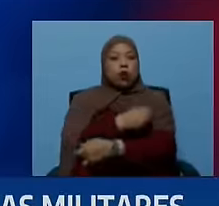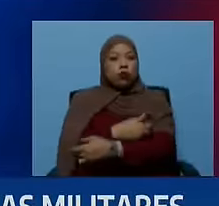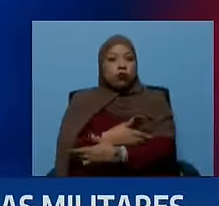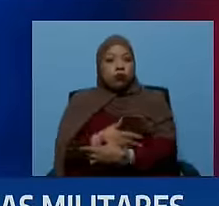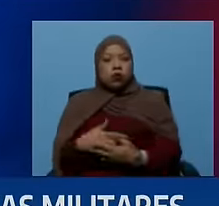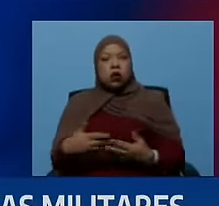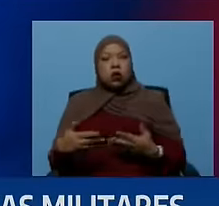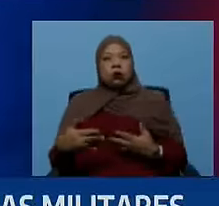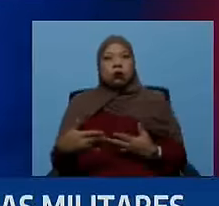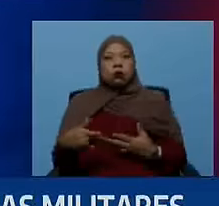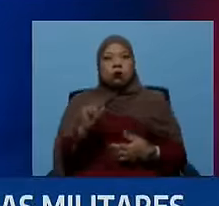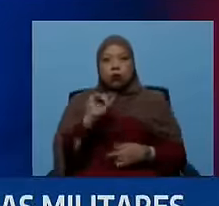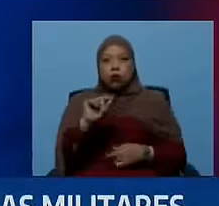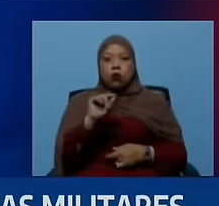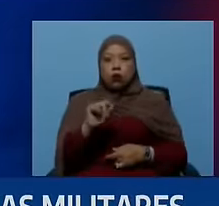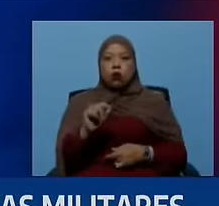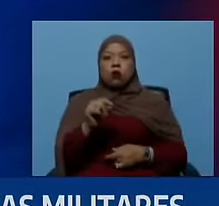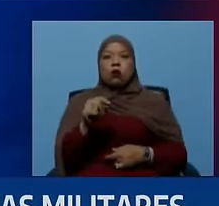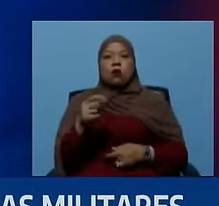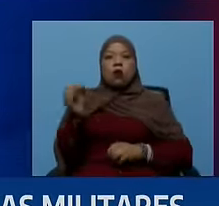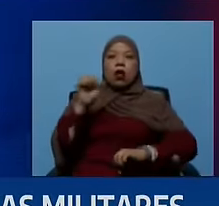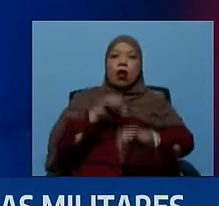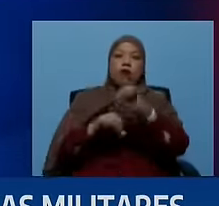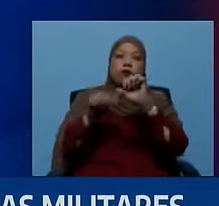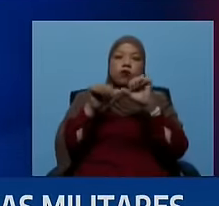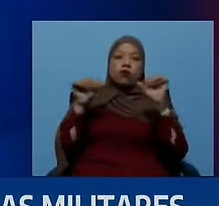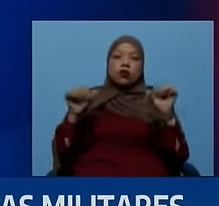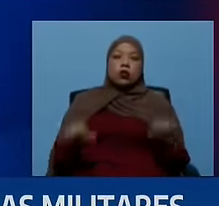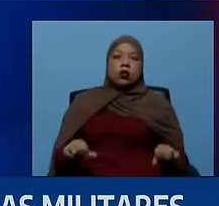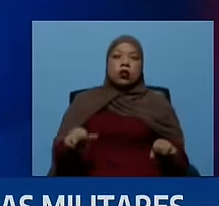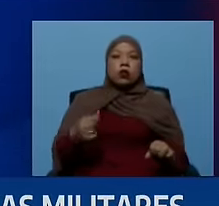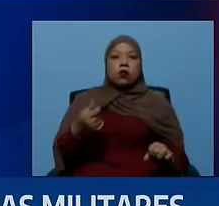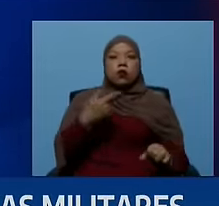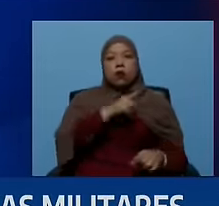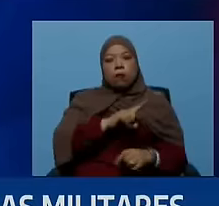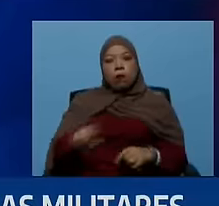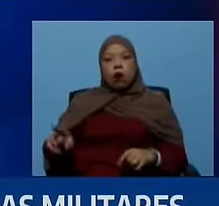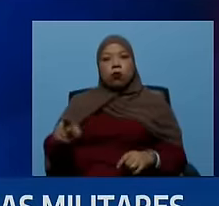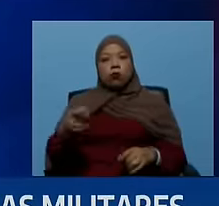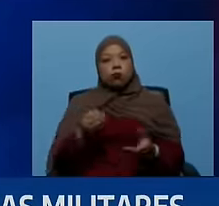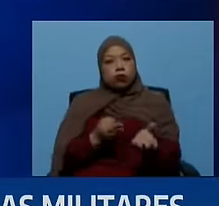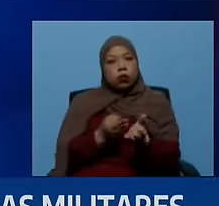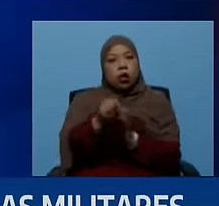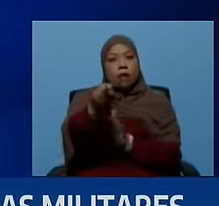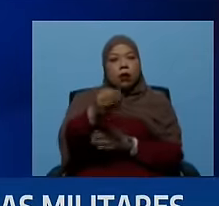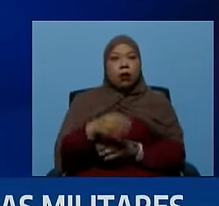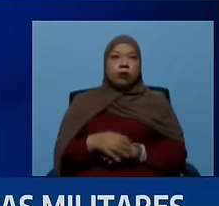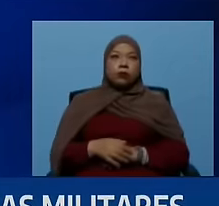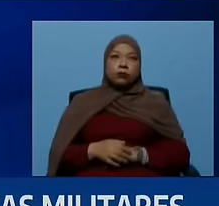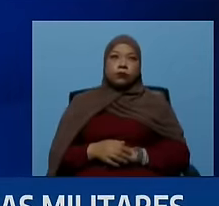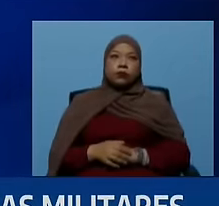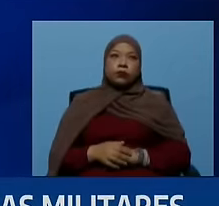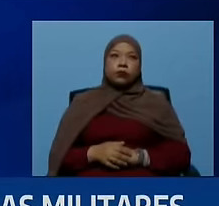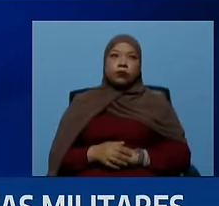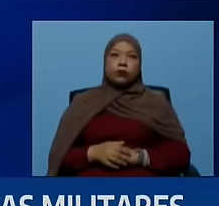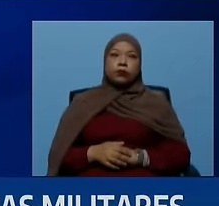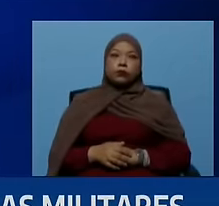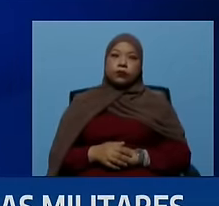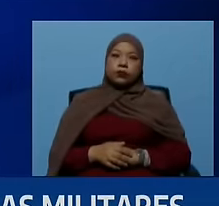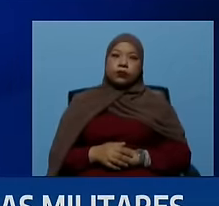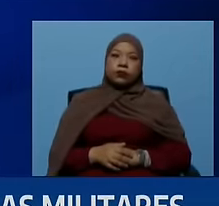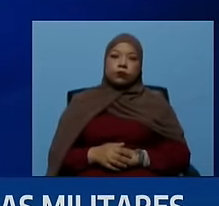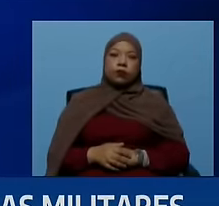sangre marcó y manchó al fascismo de Augusto pinochet por siempre y hay quienes dicen que